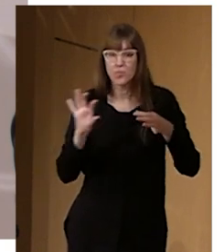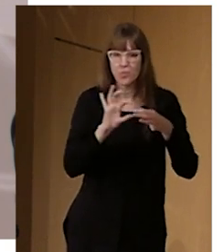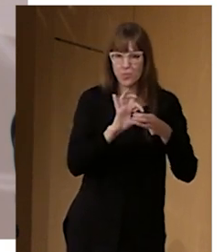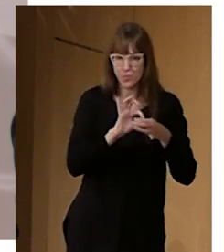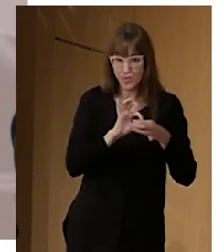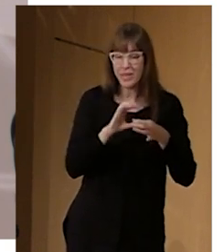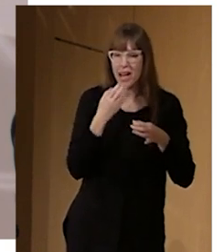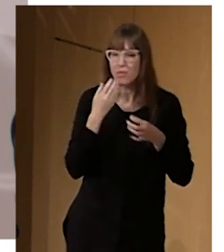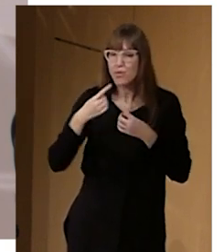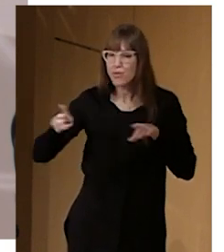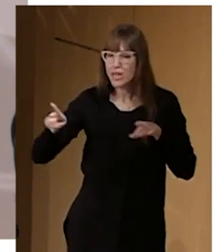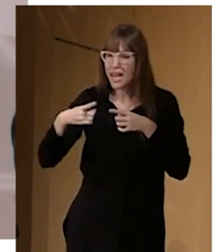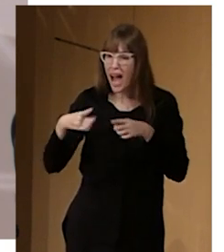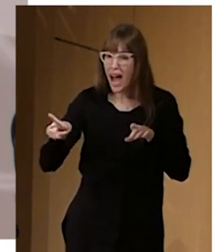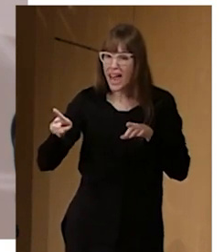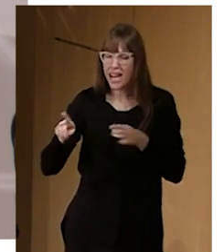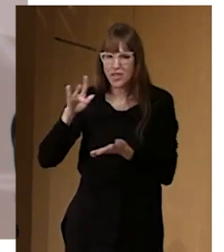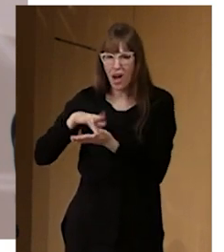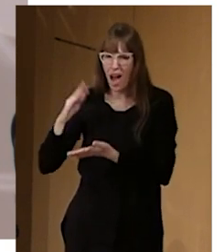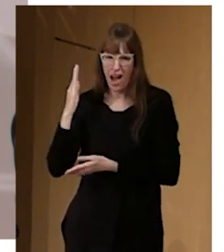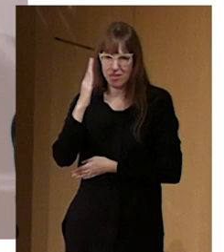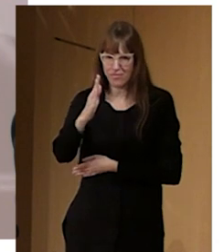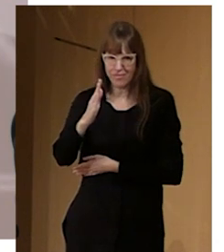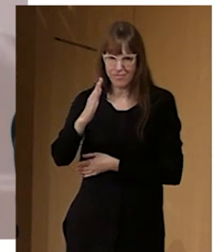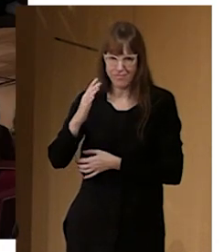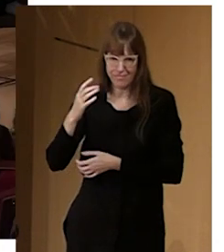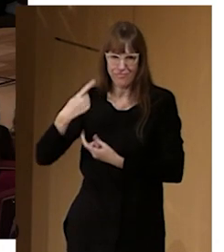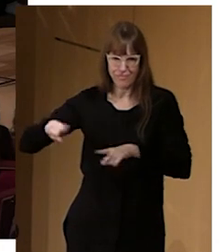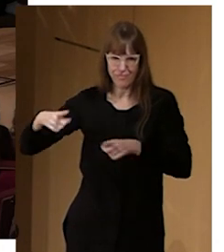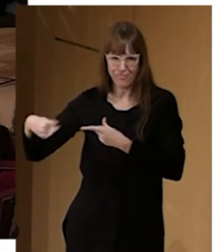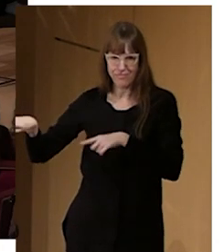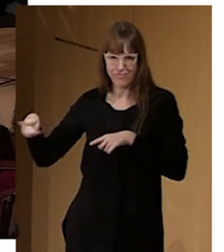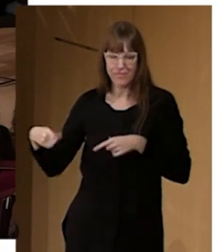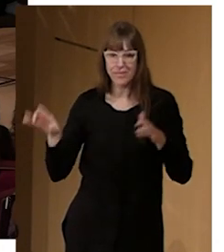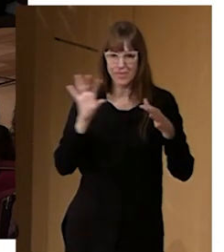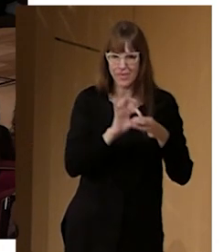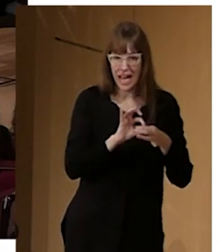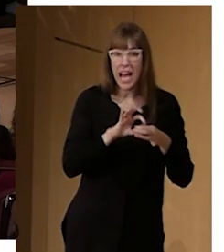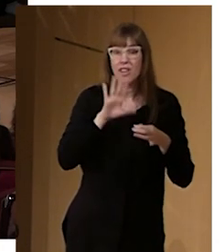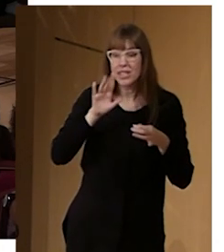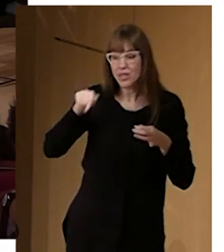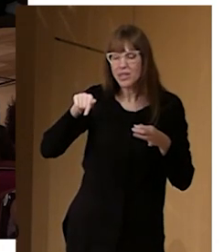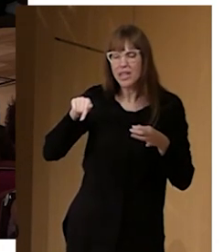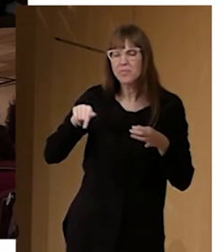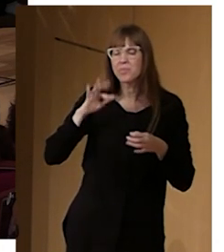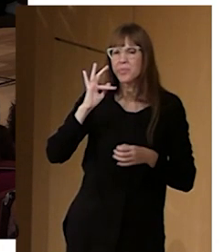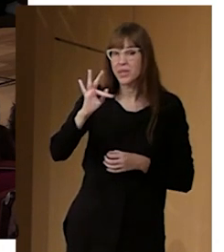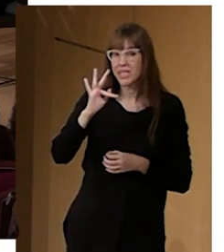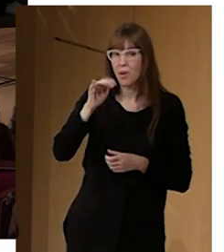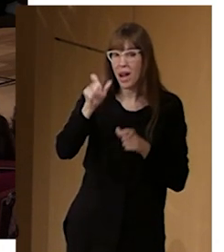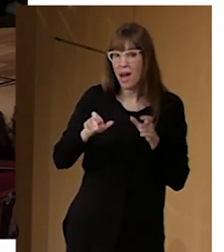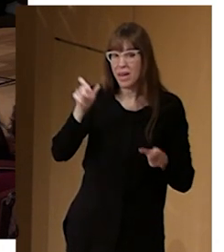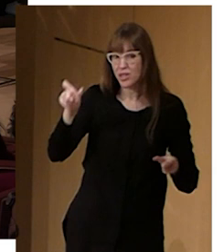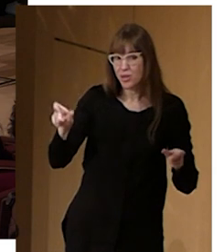que esta toca en directo esto gusta y es una manera muy buena de introducir al público ya en la obra no eh todo ello